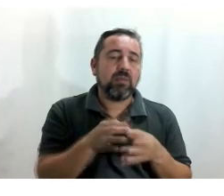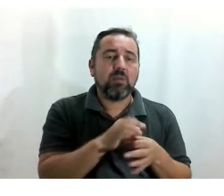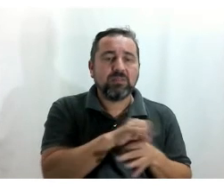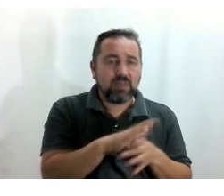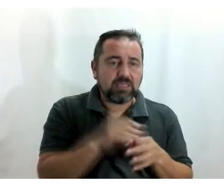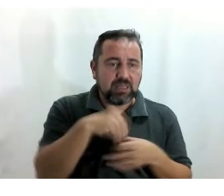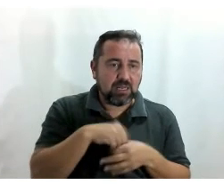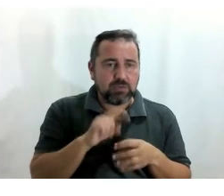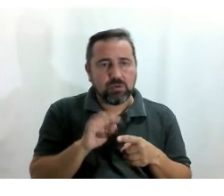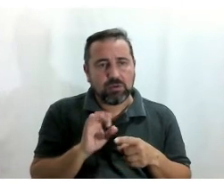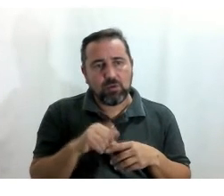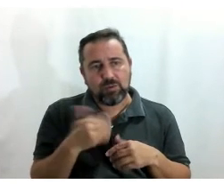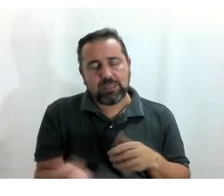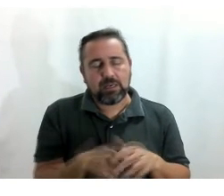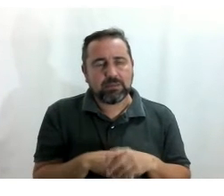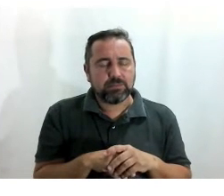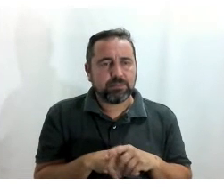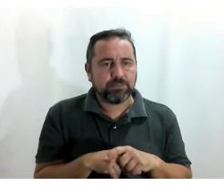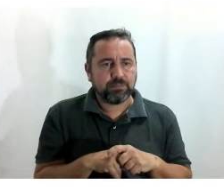como en las células ciliadas externas.